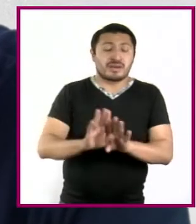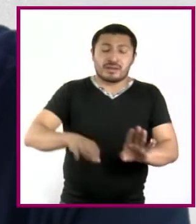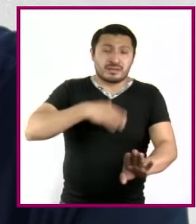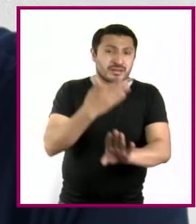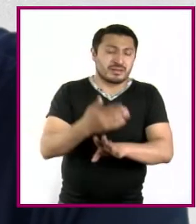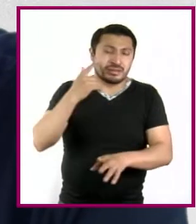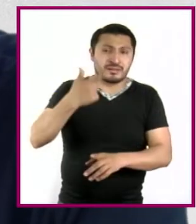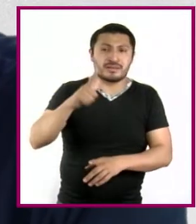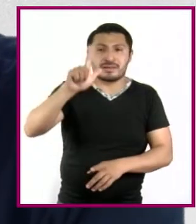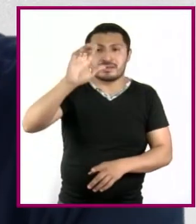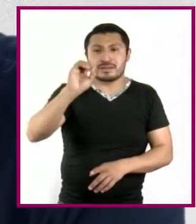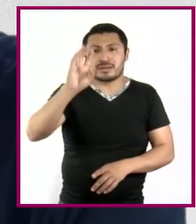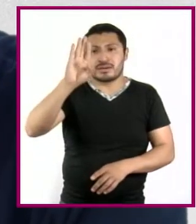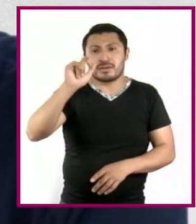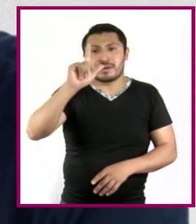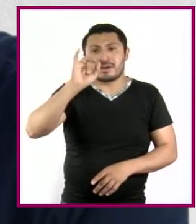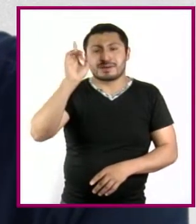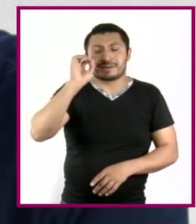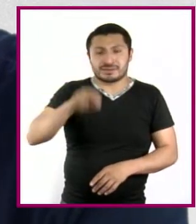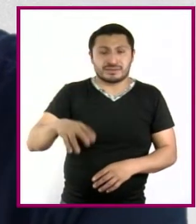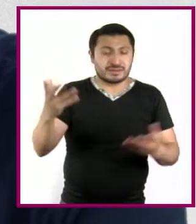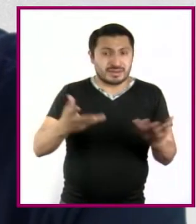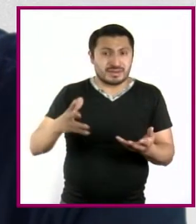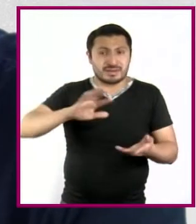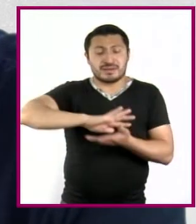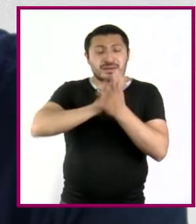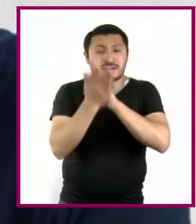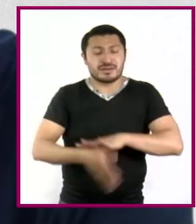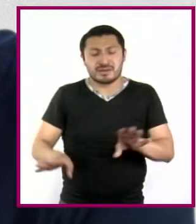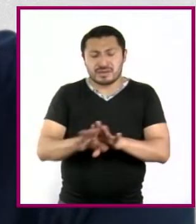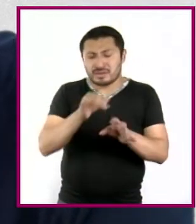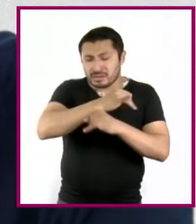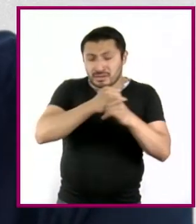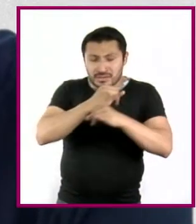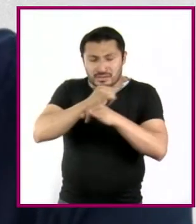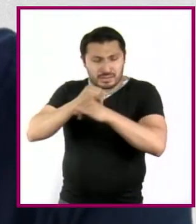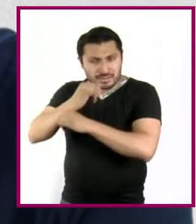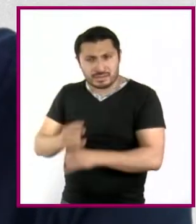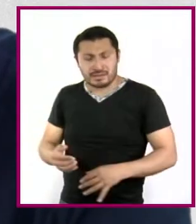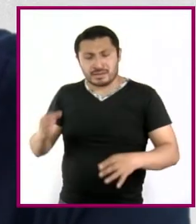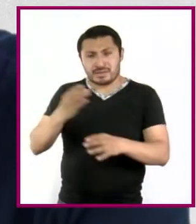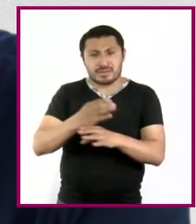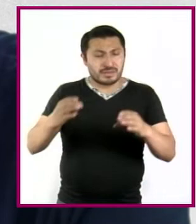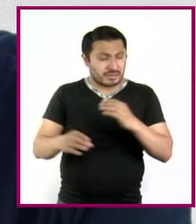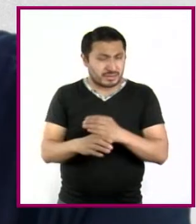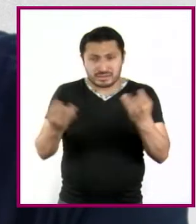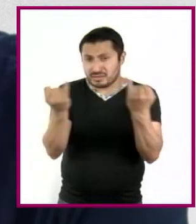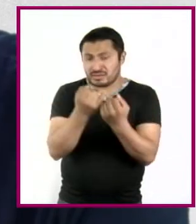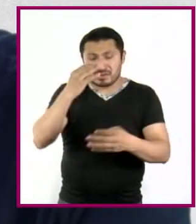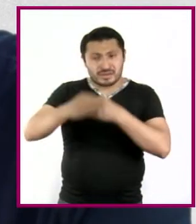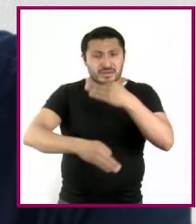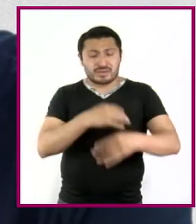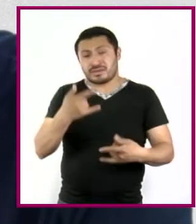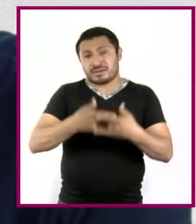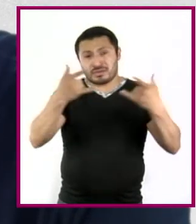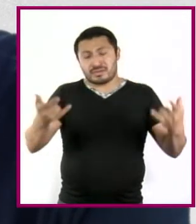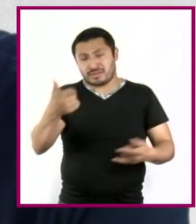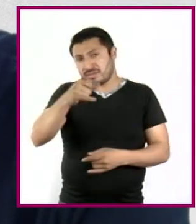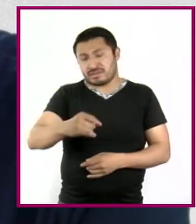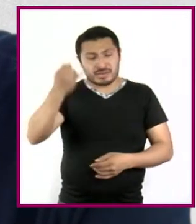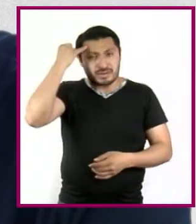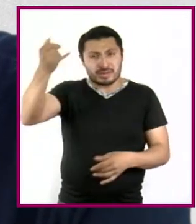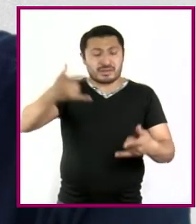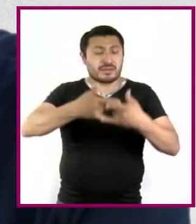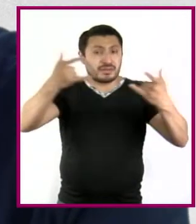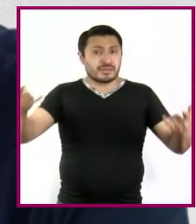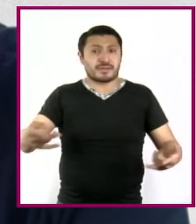la globalización. Al hacerlo, se convierte en objeto de estudio como otras partes de los fenómenos. Así, la propia perspectiva